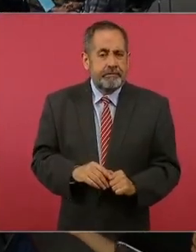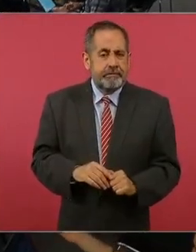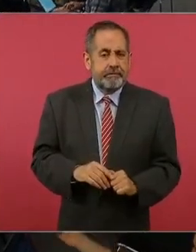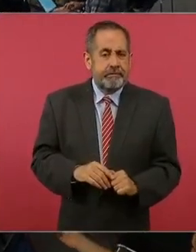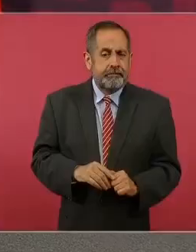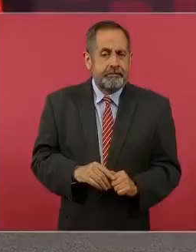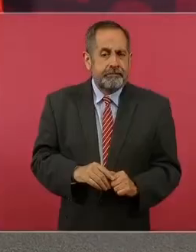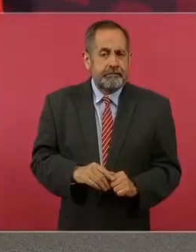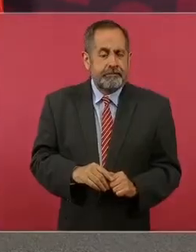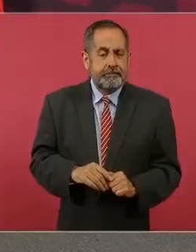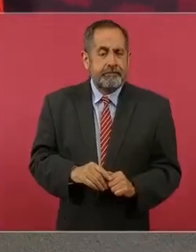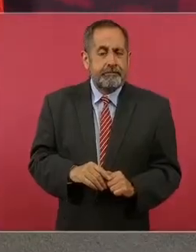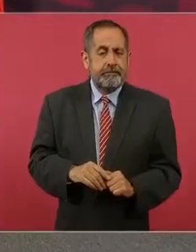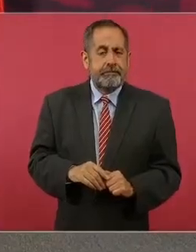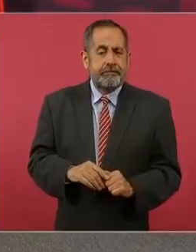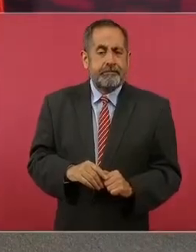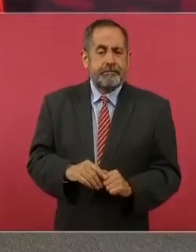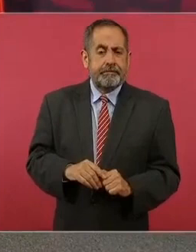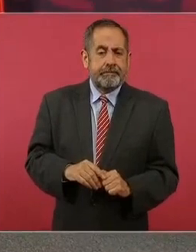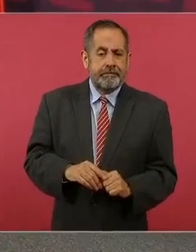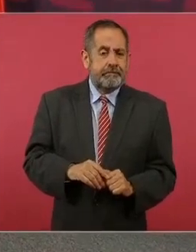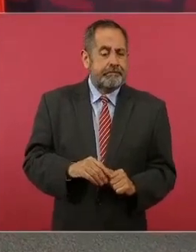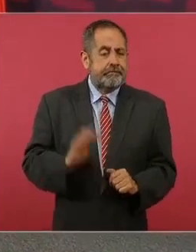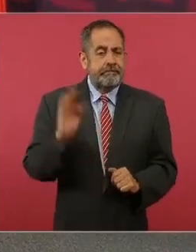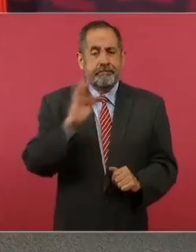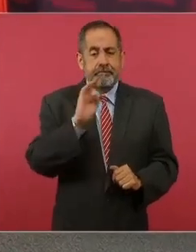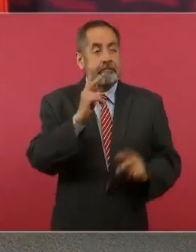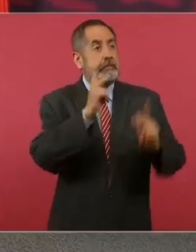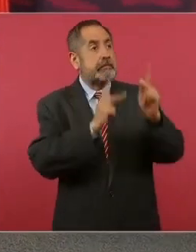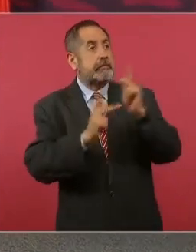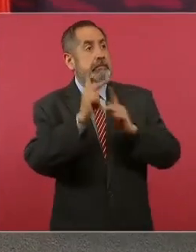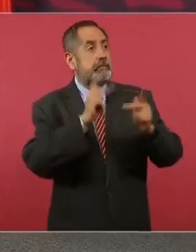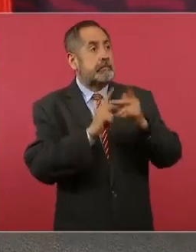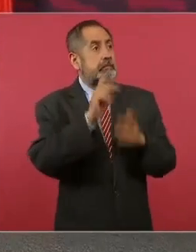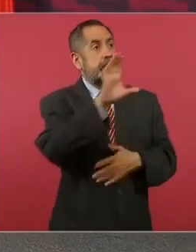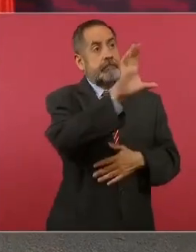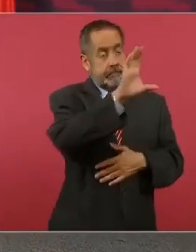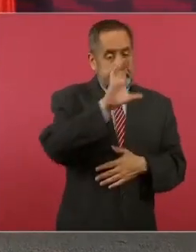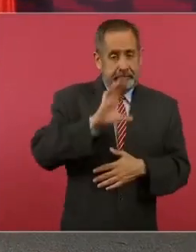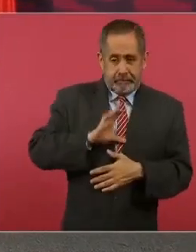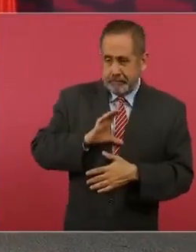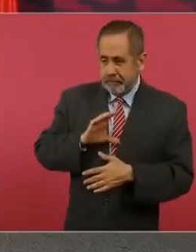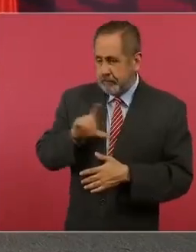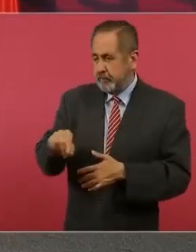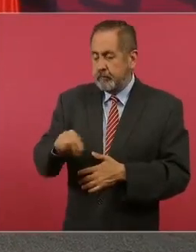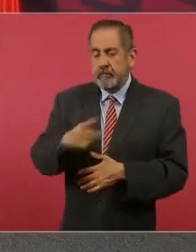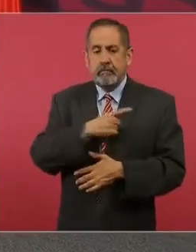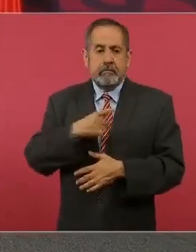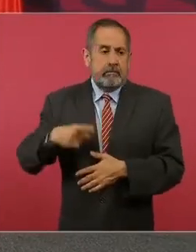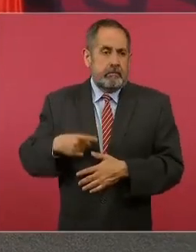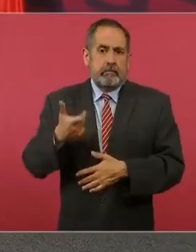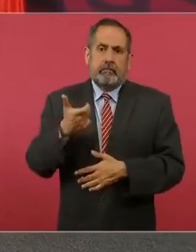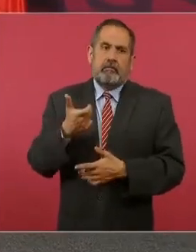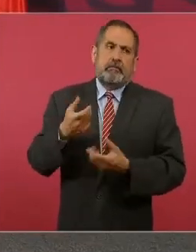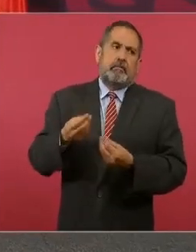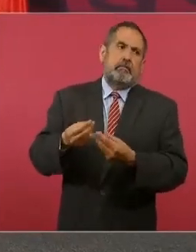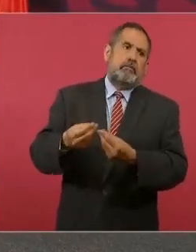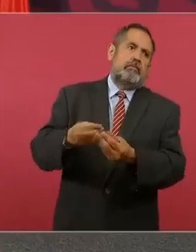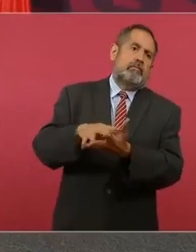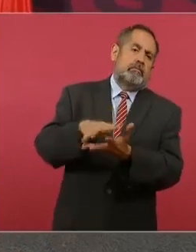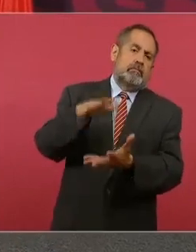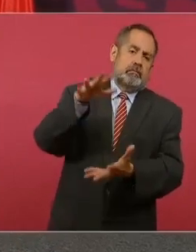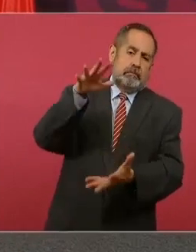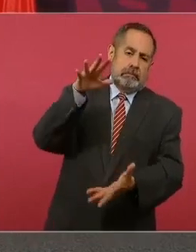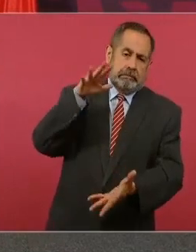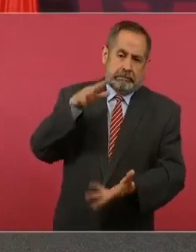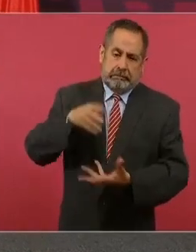en situación de quiebra a los estados, las finanzas públicas